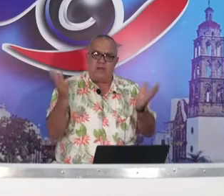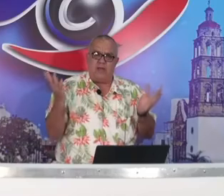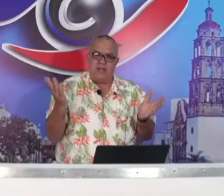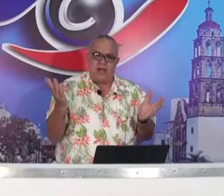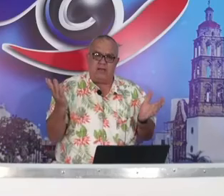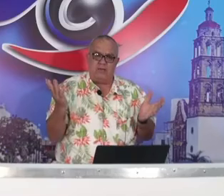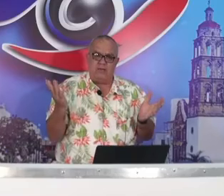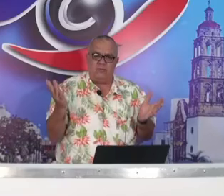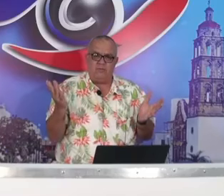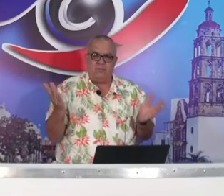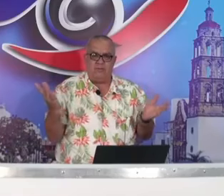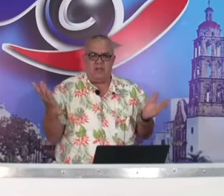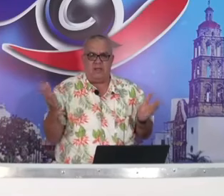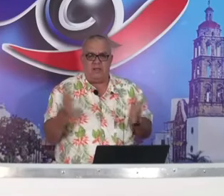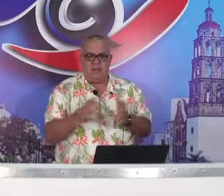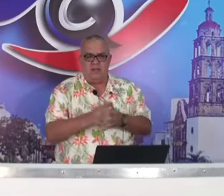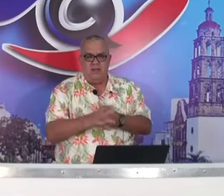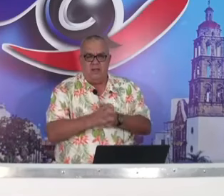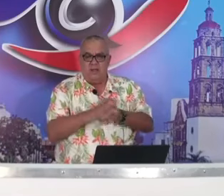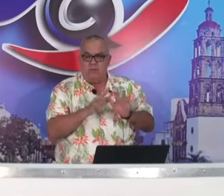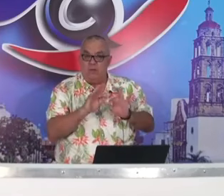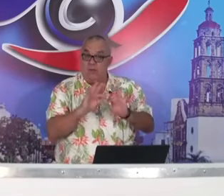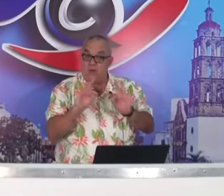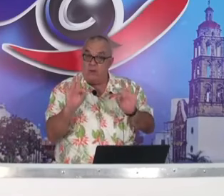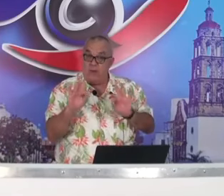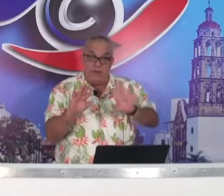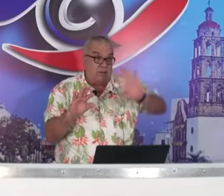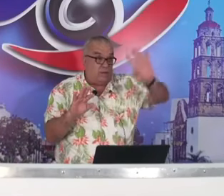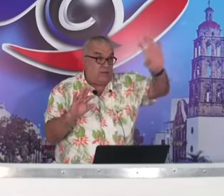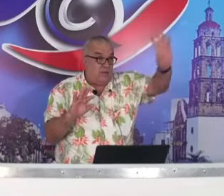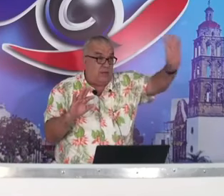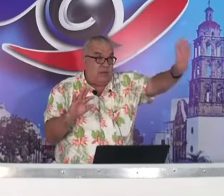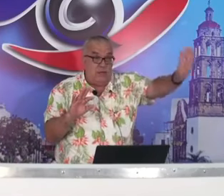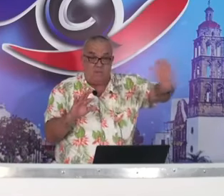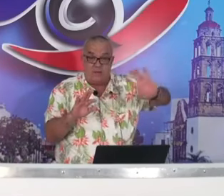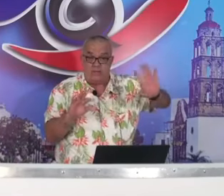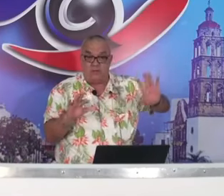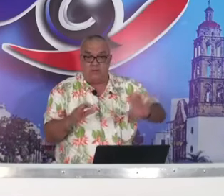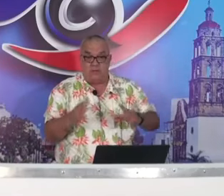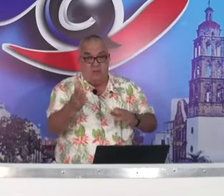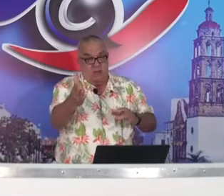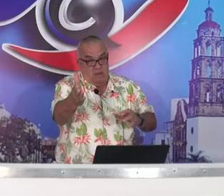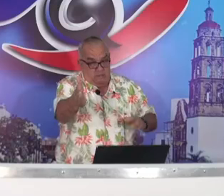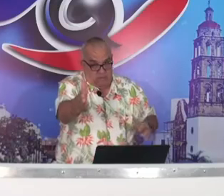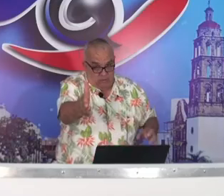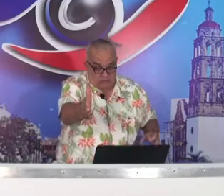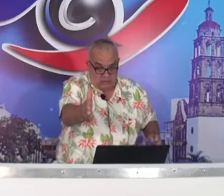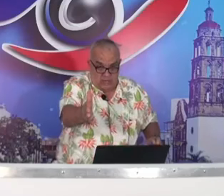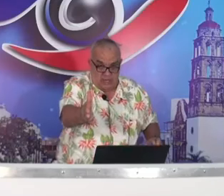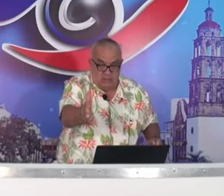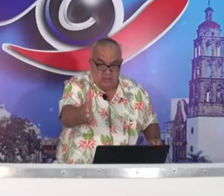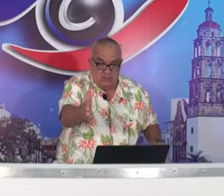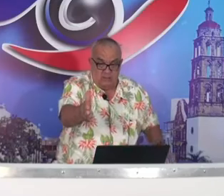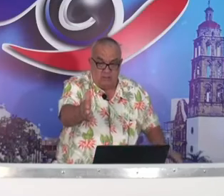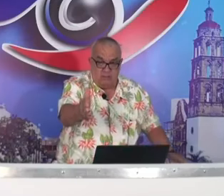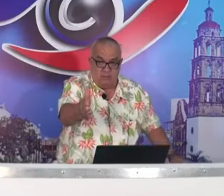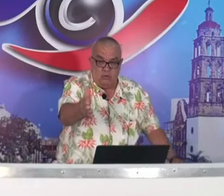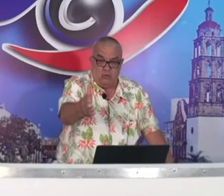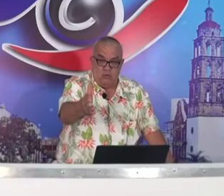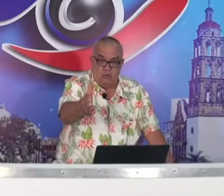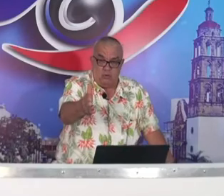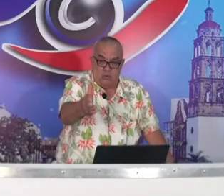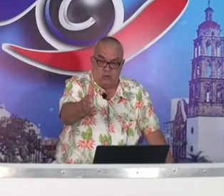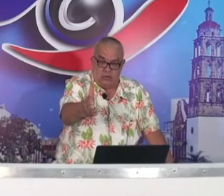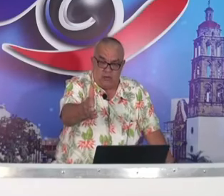Dulce María Gallardo, pues imagínense, pura finura en la pasada administración. Pero de usted, mi